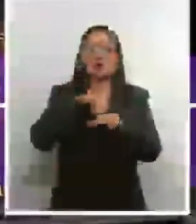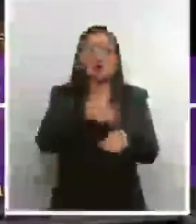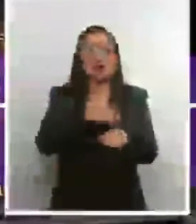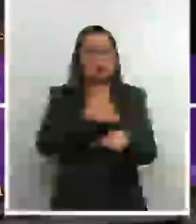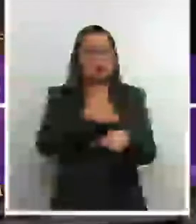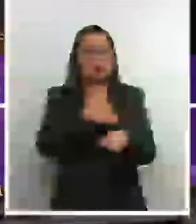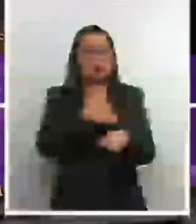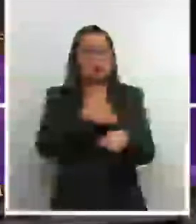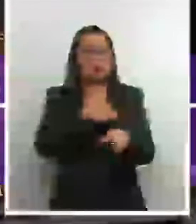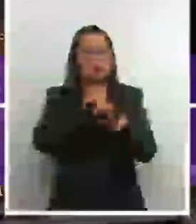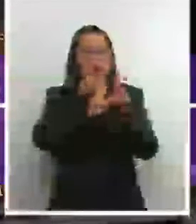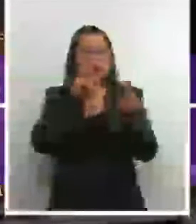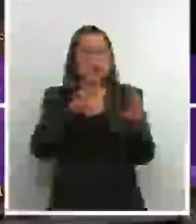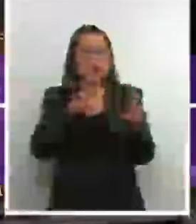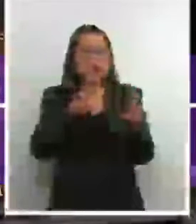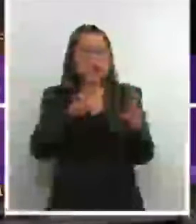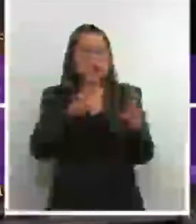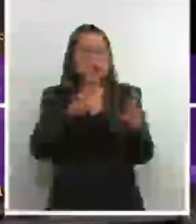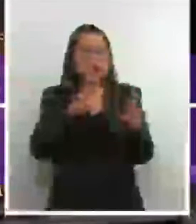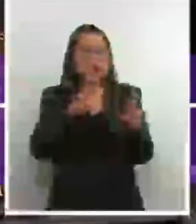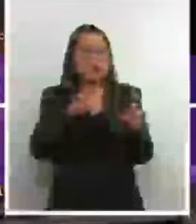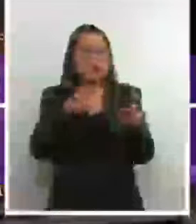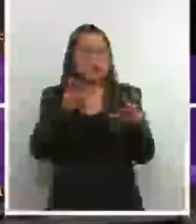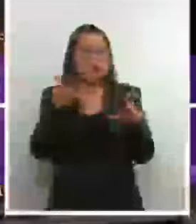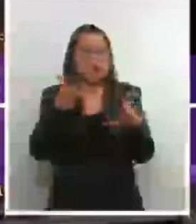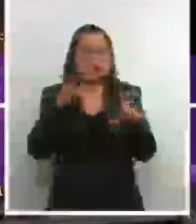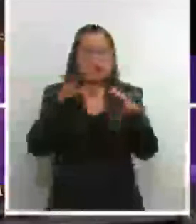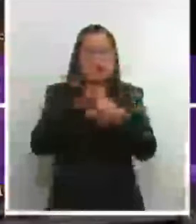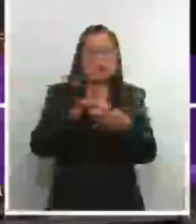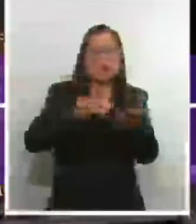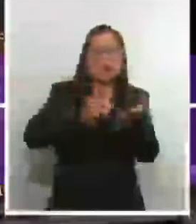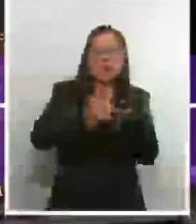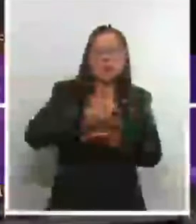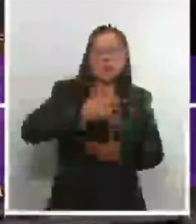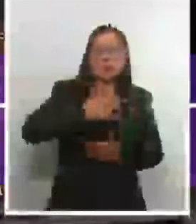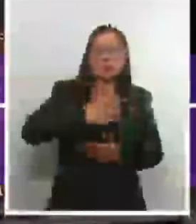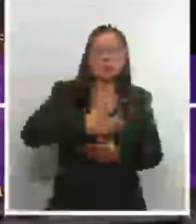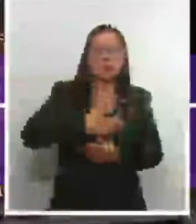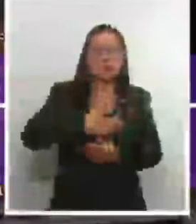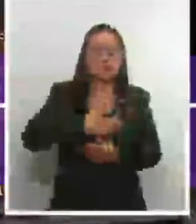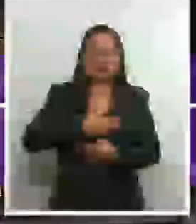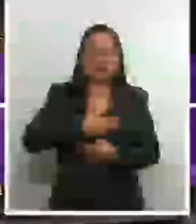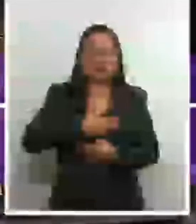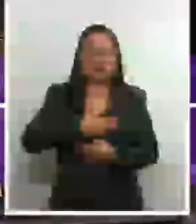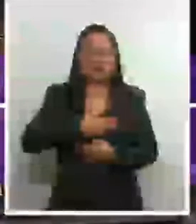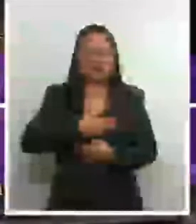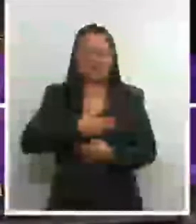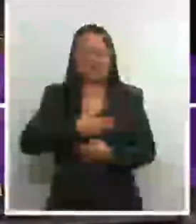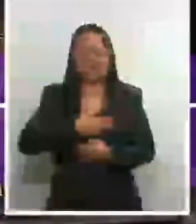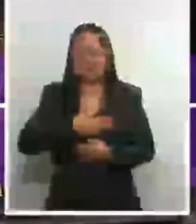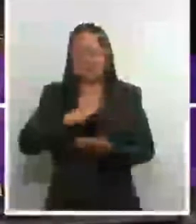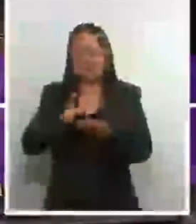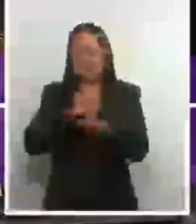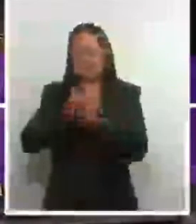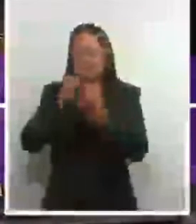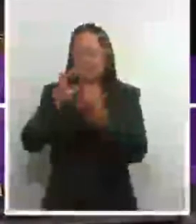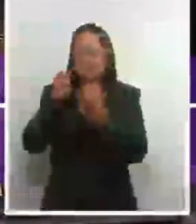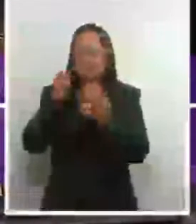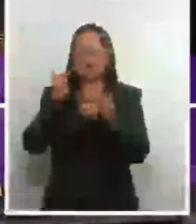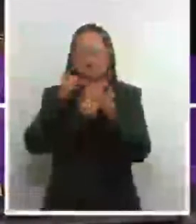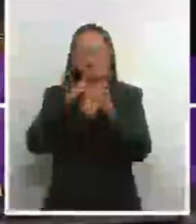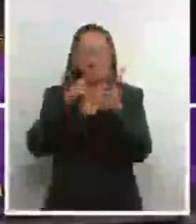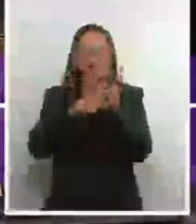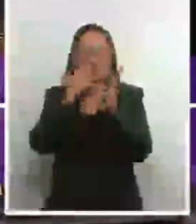años en materia de procuración de justicia, además de otra serie